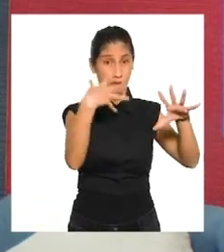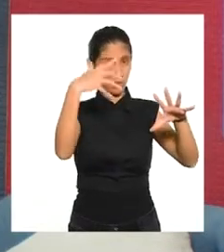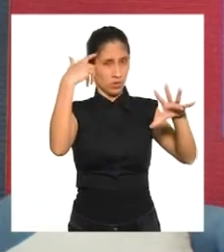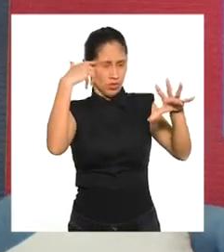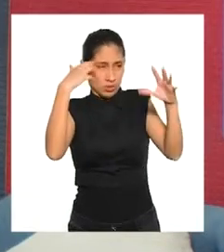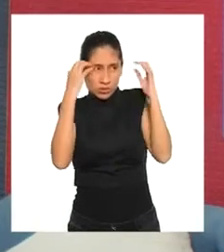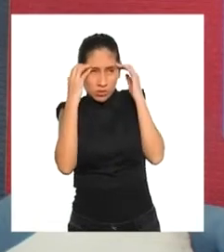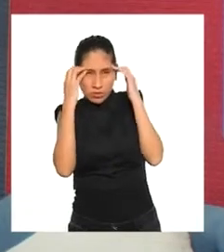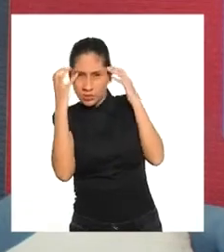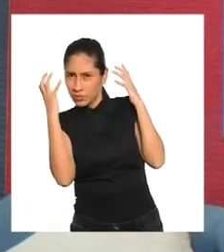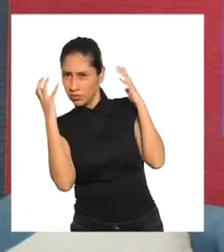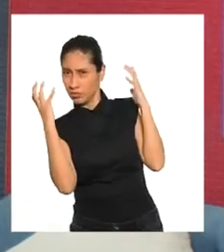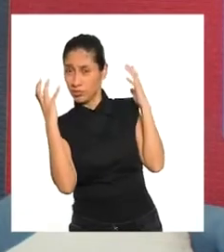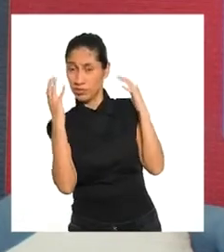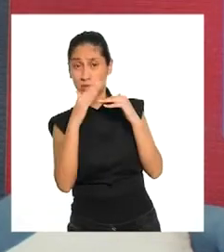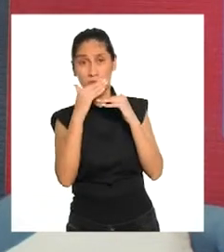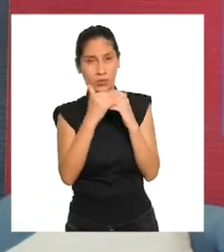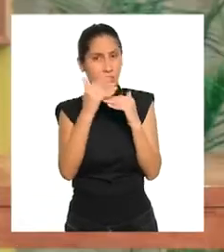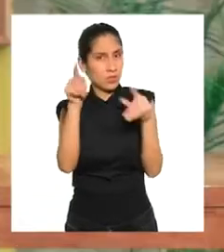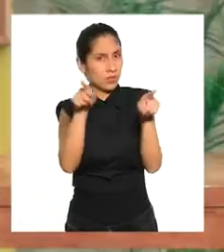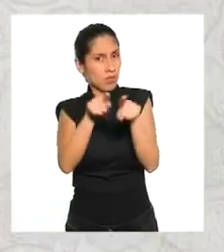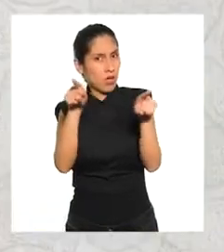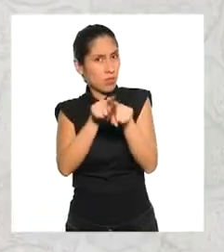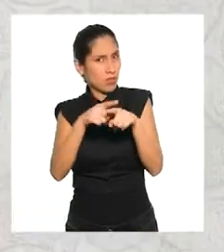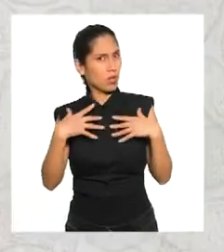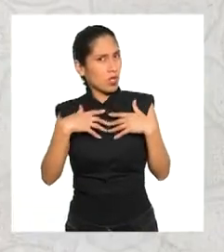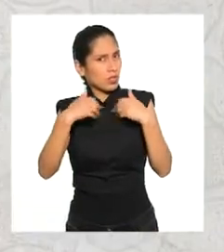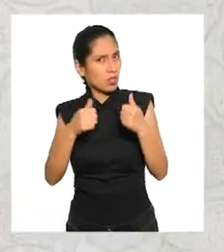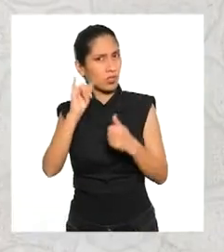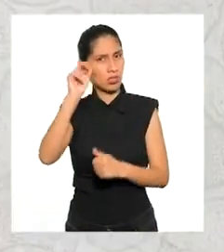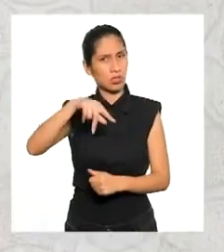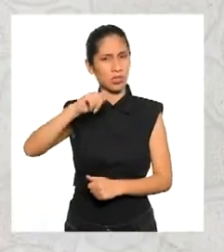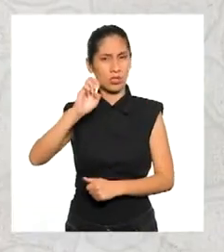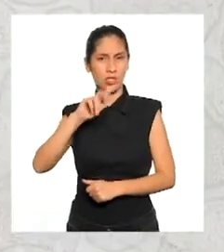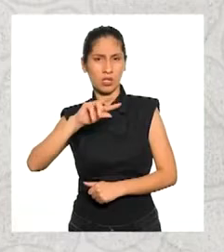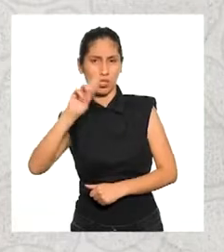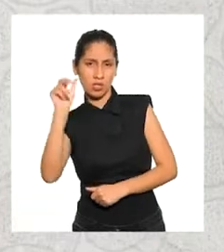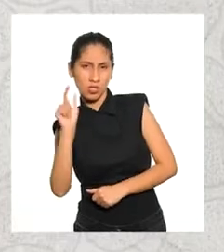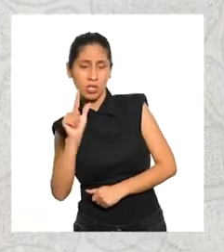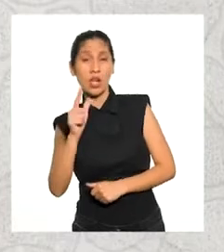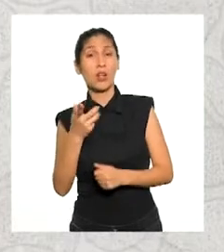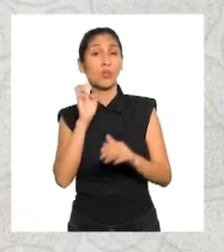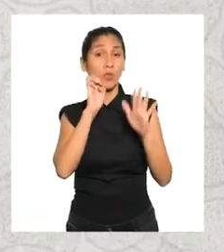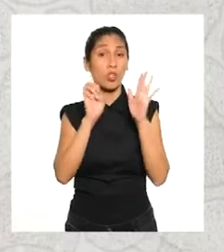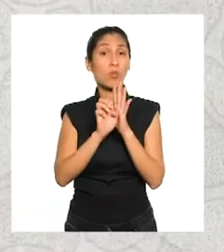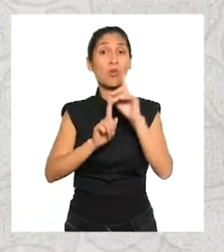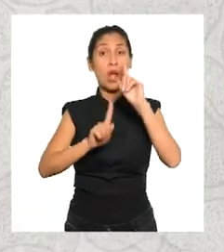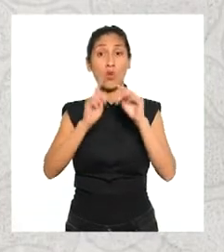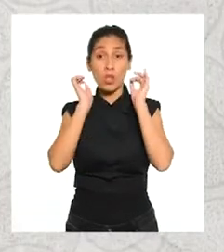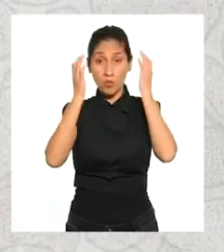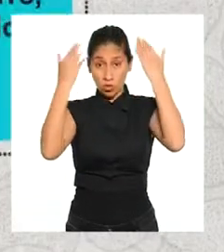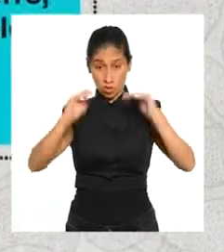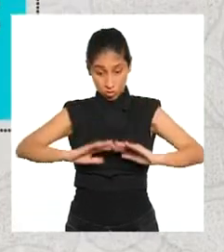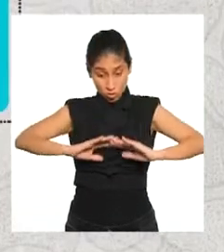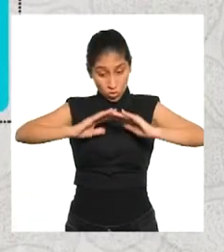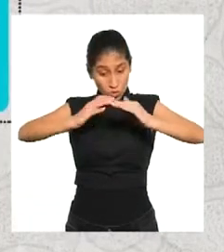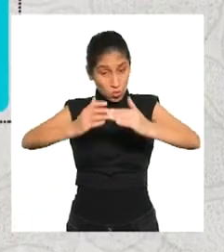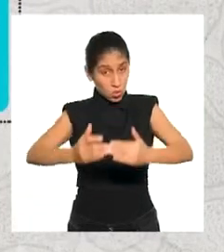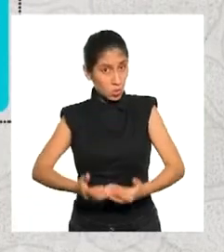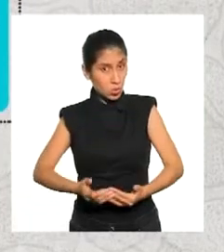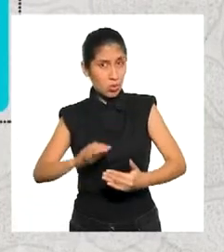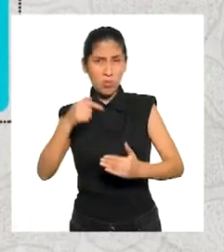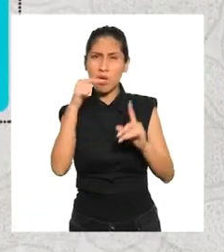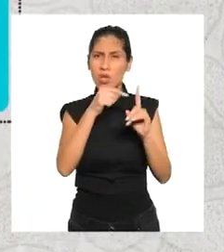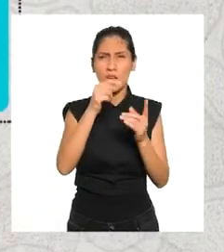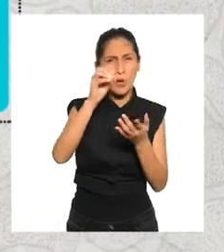mental y por lo tanto nuestra salud integral. En el caso que las madres durante el periodo de gestación tengan una alimentación con